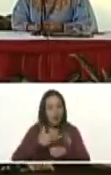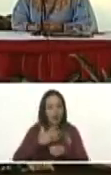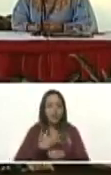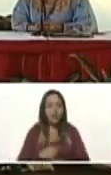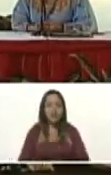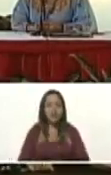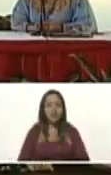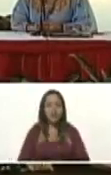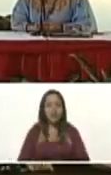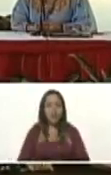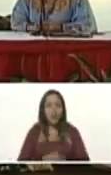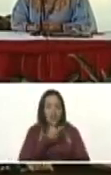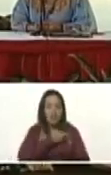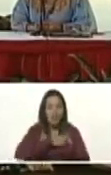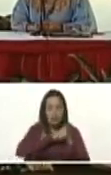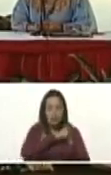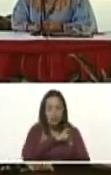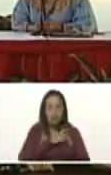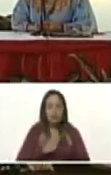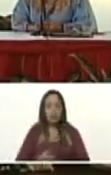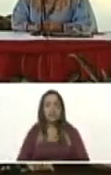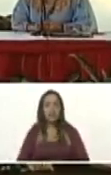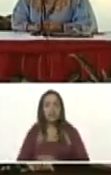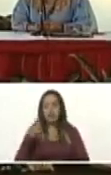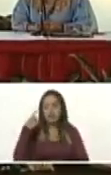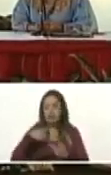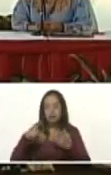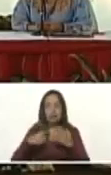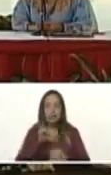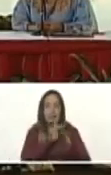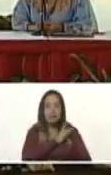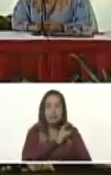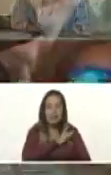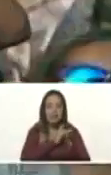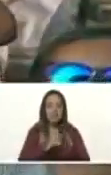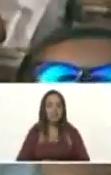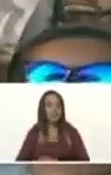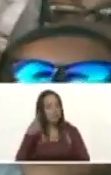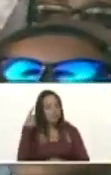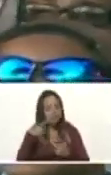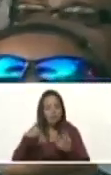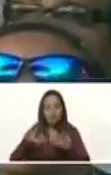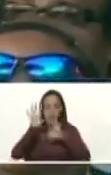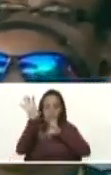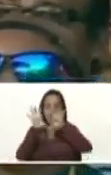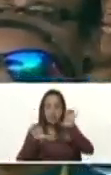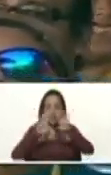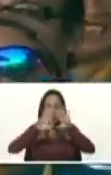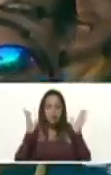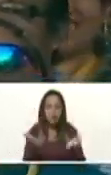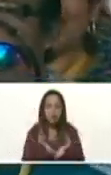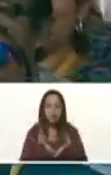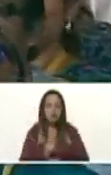Islas Canarias, Guyana, Belice, Chile y distintos países del mundo.